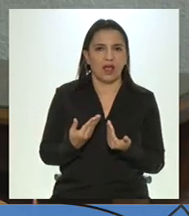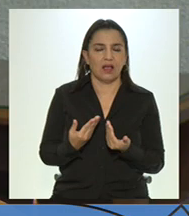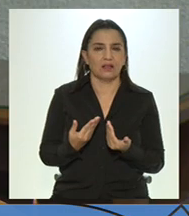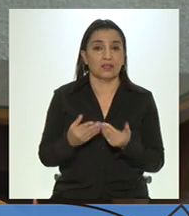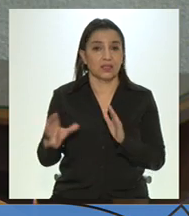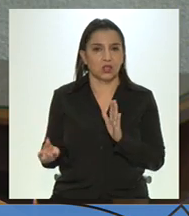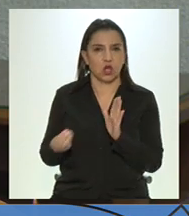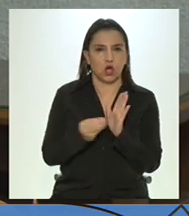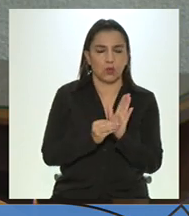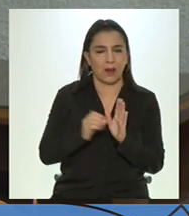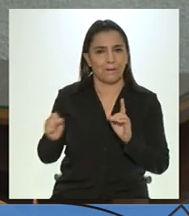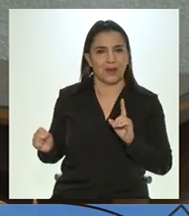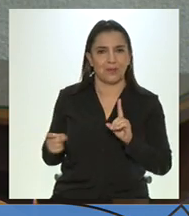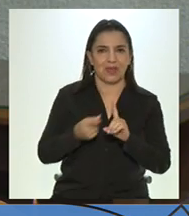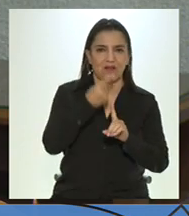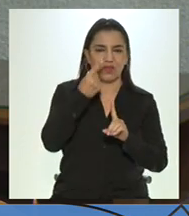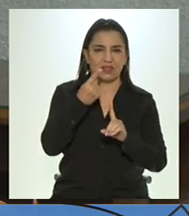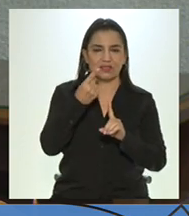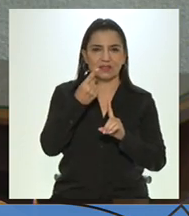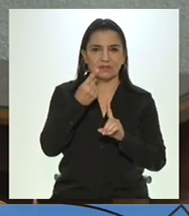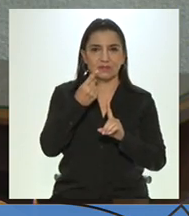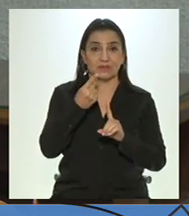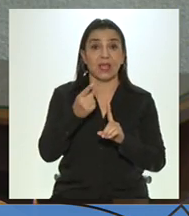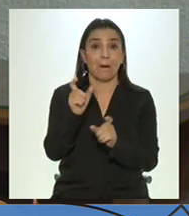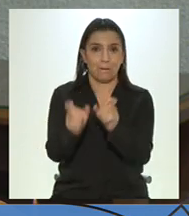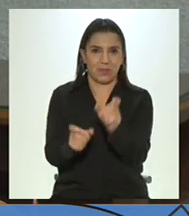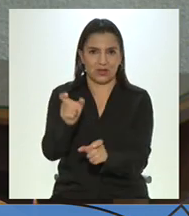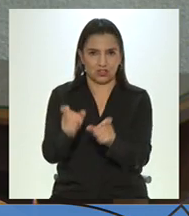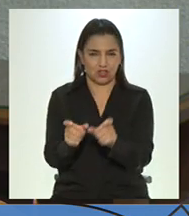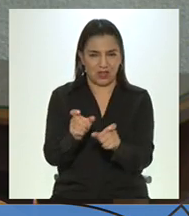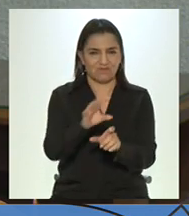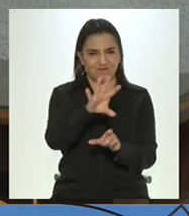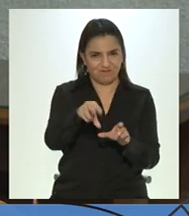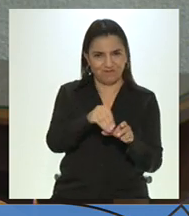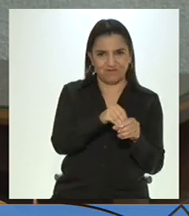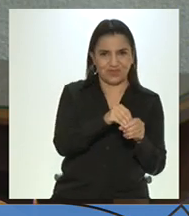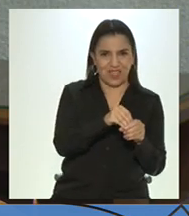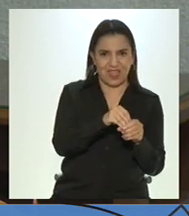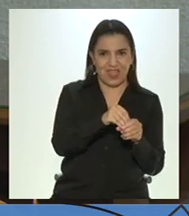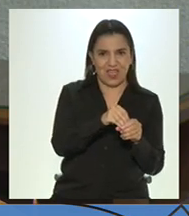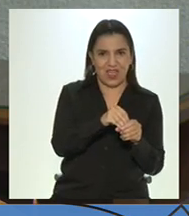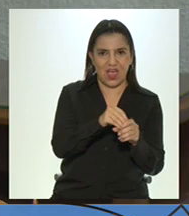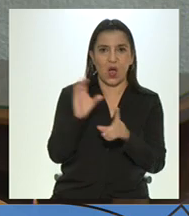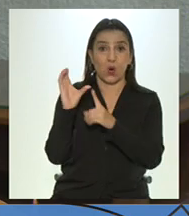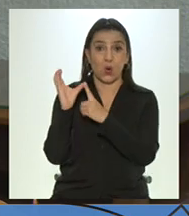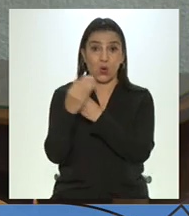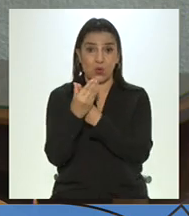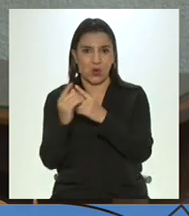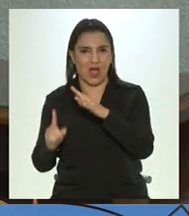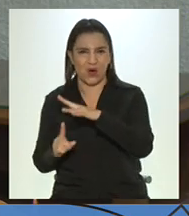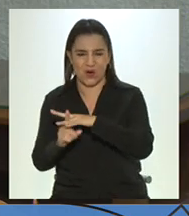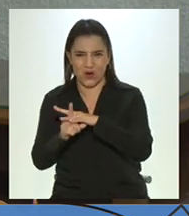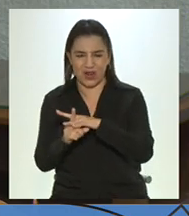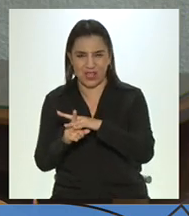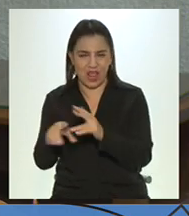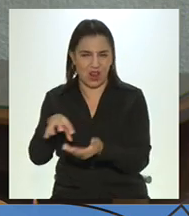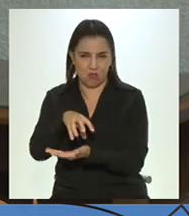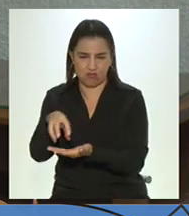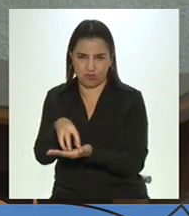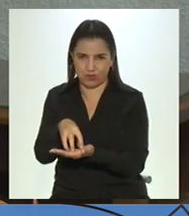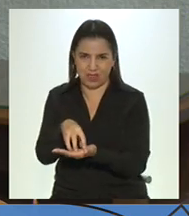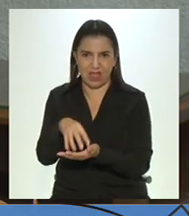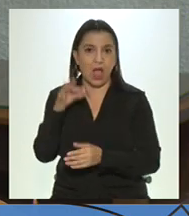por primera vez al pueblo a las culturas originarias y a las mujeres en